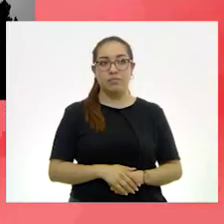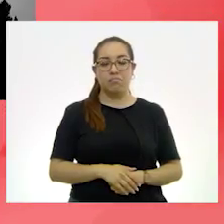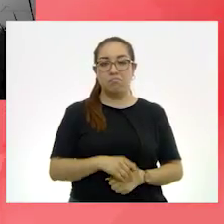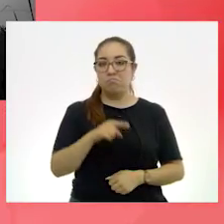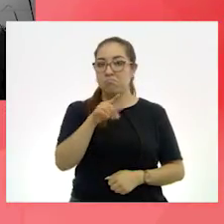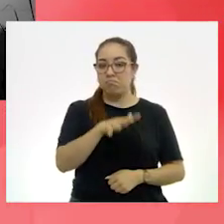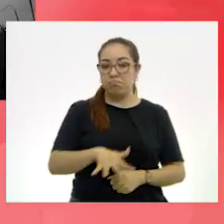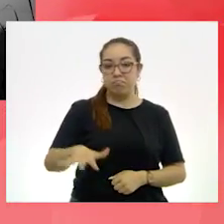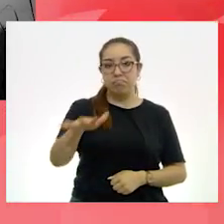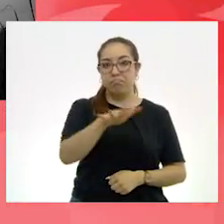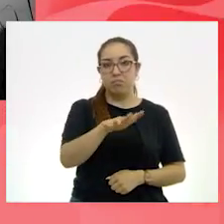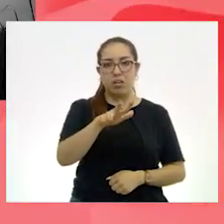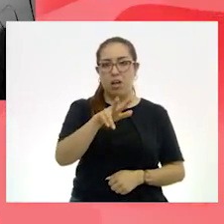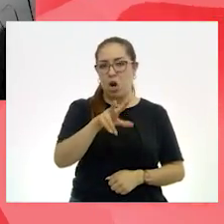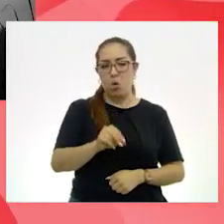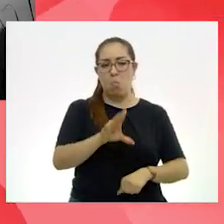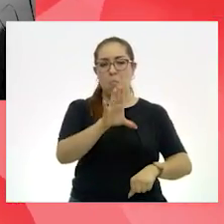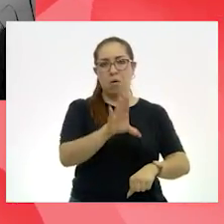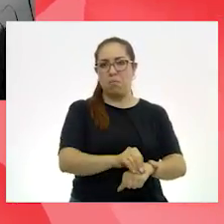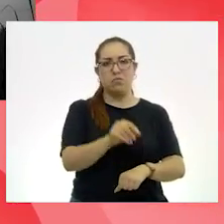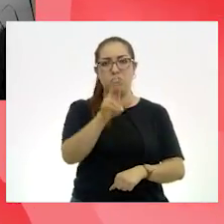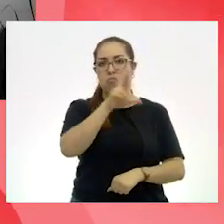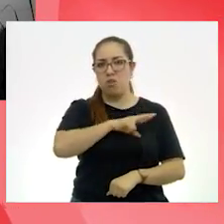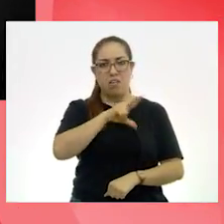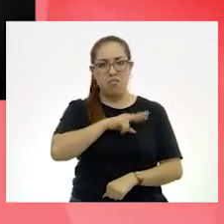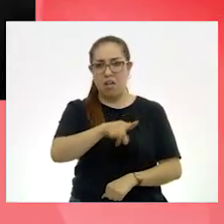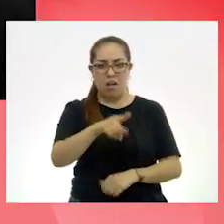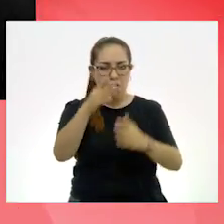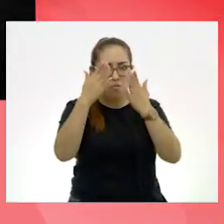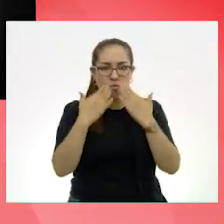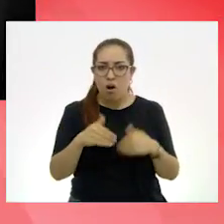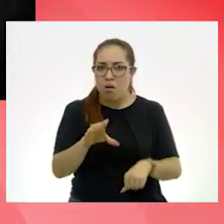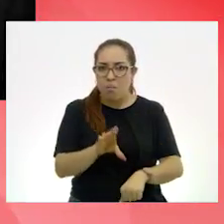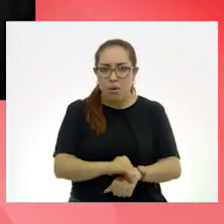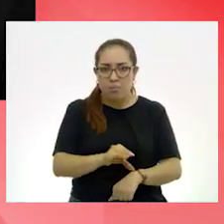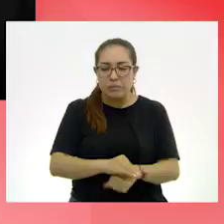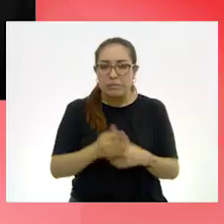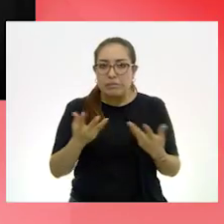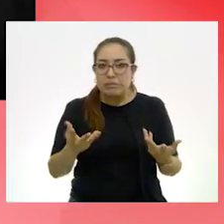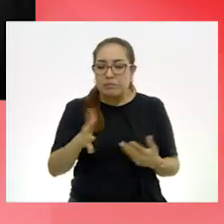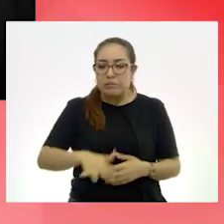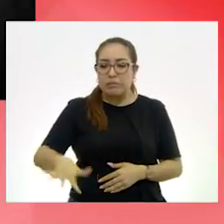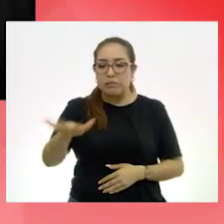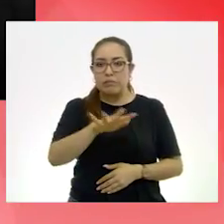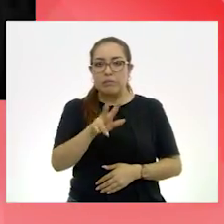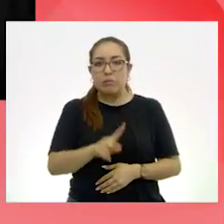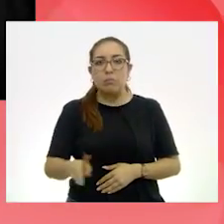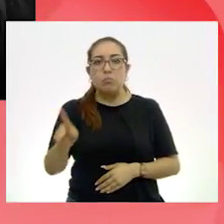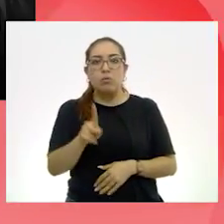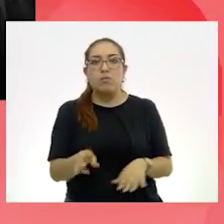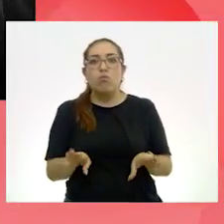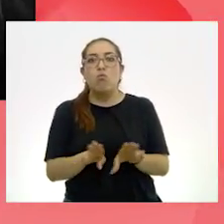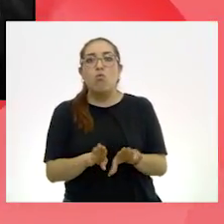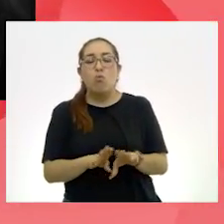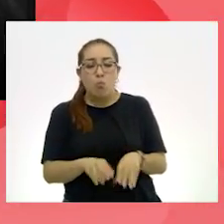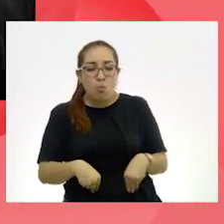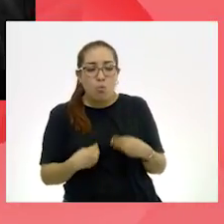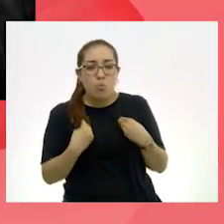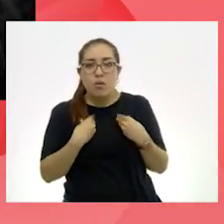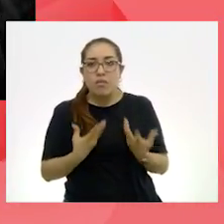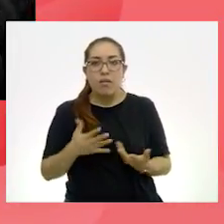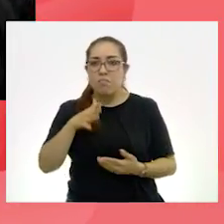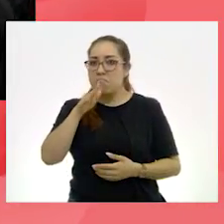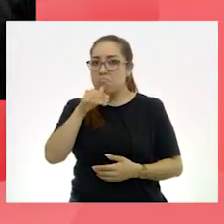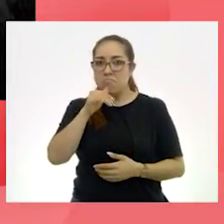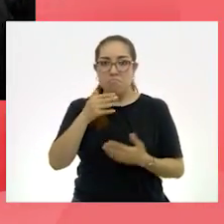rente tierras en épocas de lluvia, el pueblo está pues realmente arriesgando la supervivencia de buena parte de su